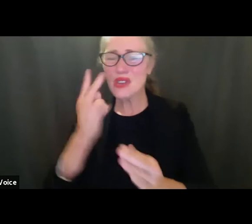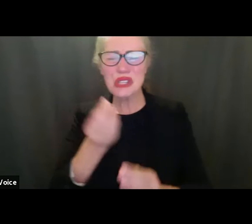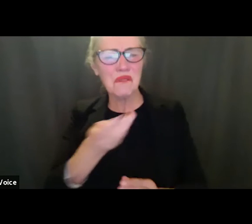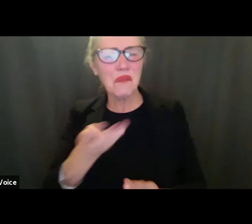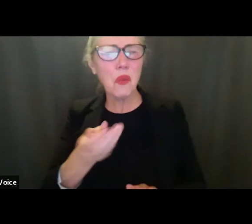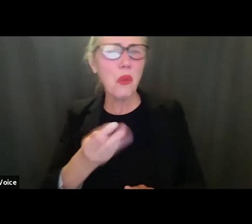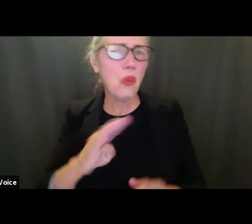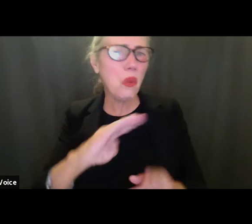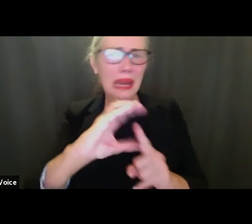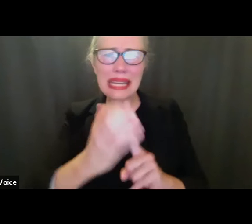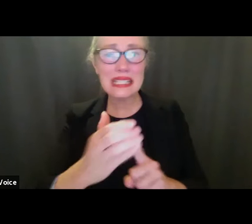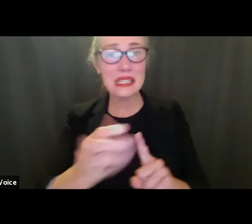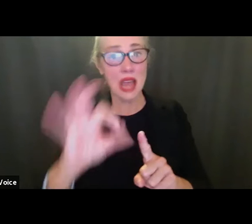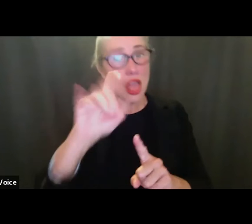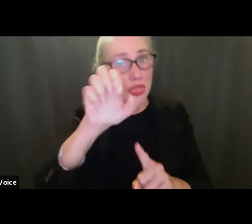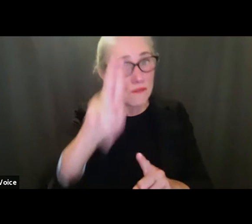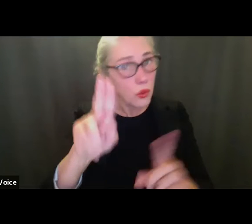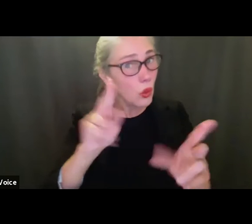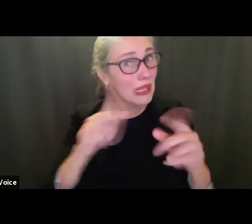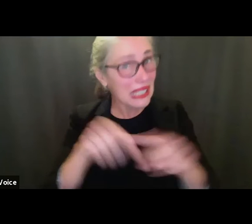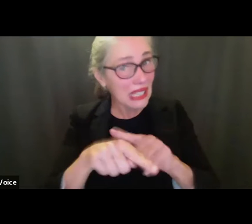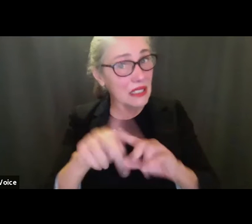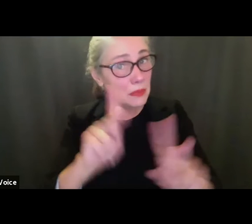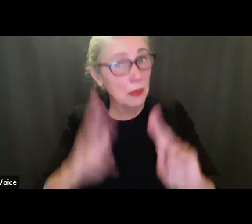tenemos tan pocos casos y